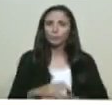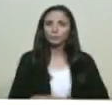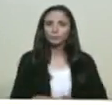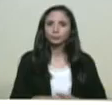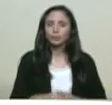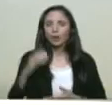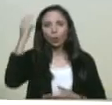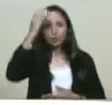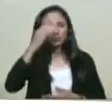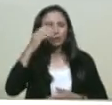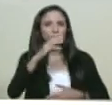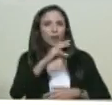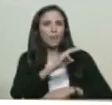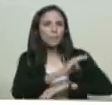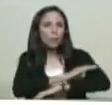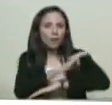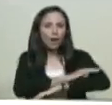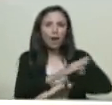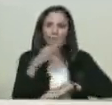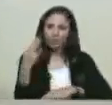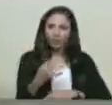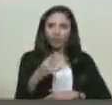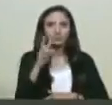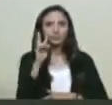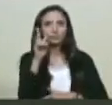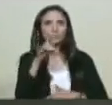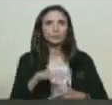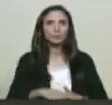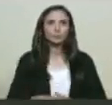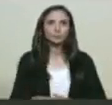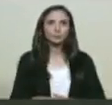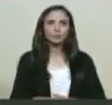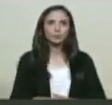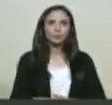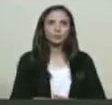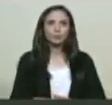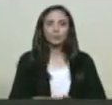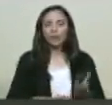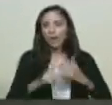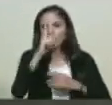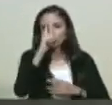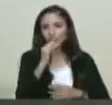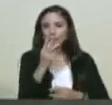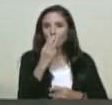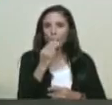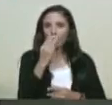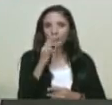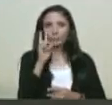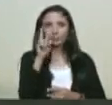la moral, de la verdad. Y aquí está nuestro general del pueblo soberano,